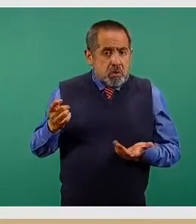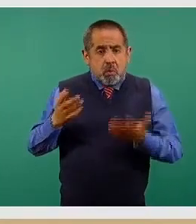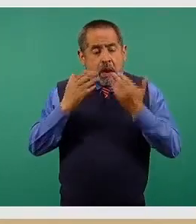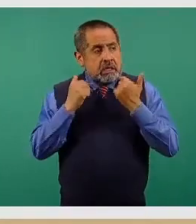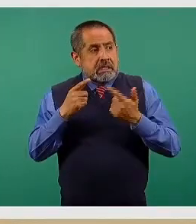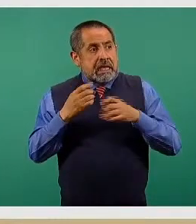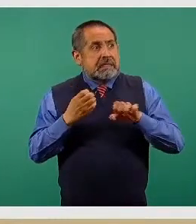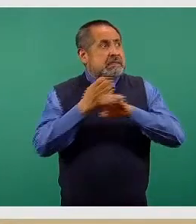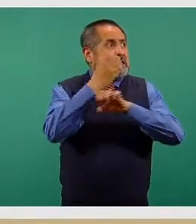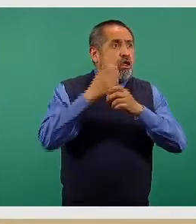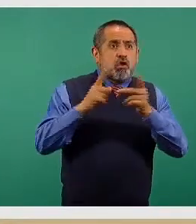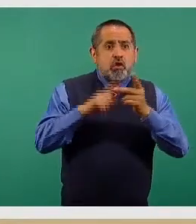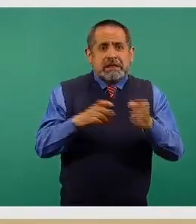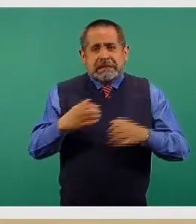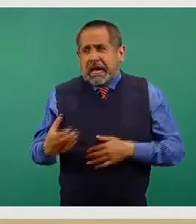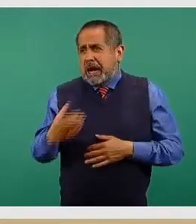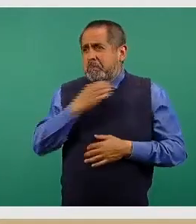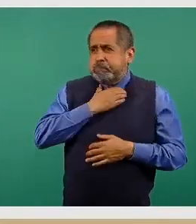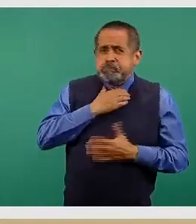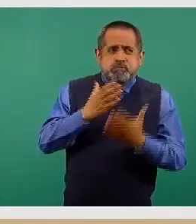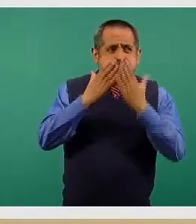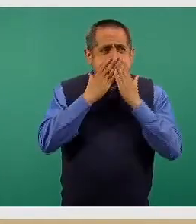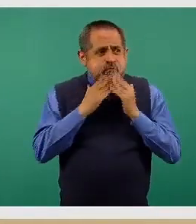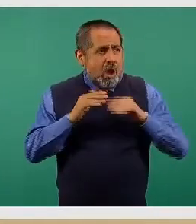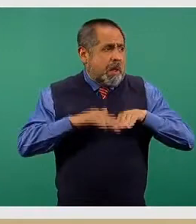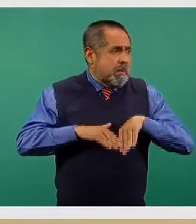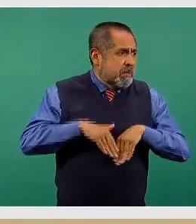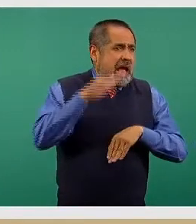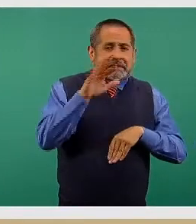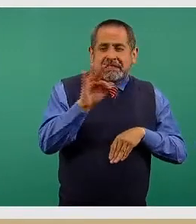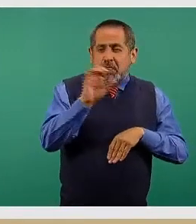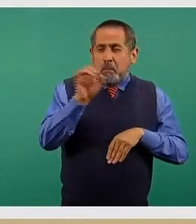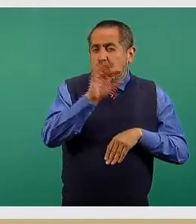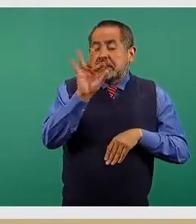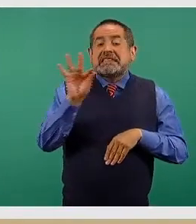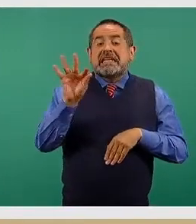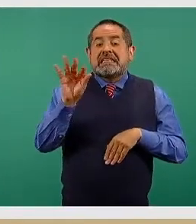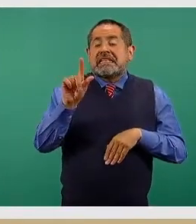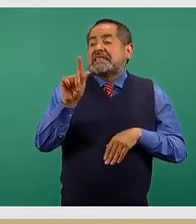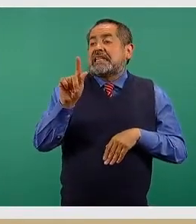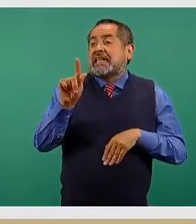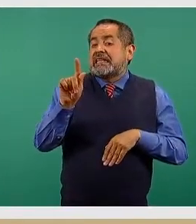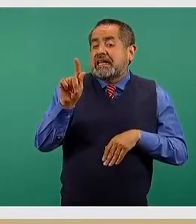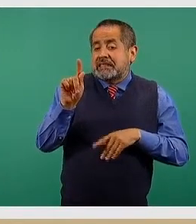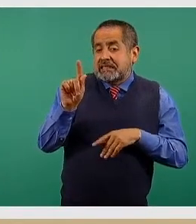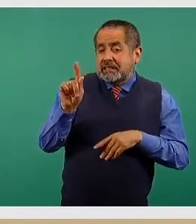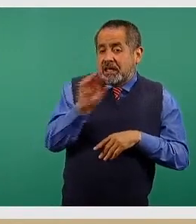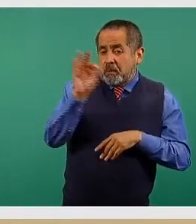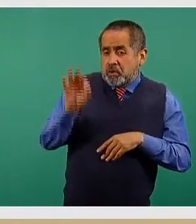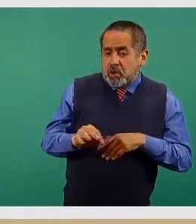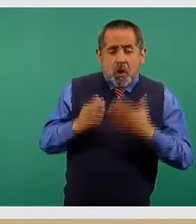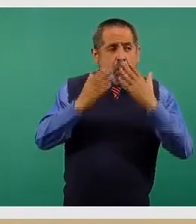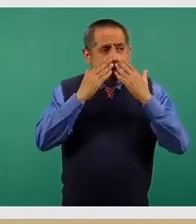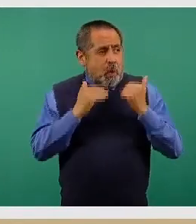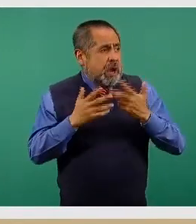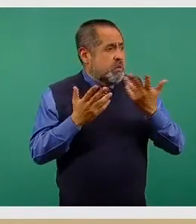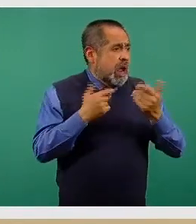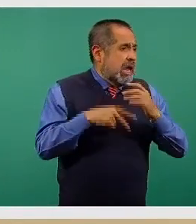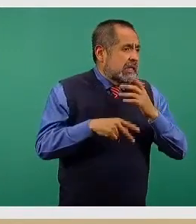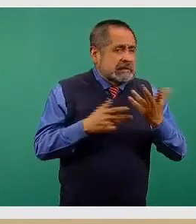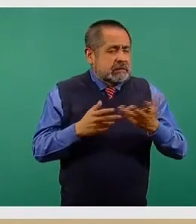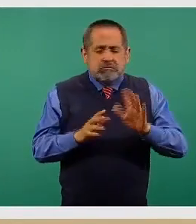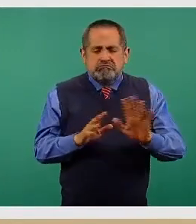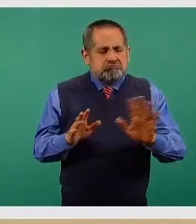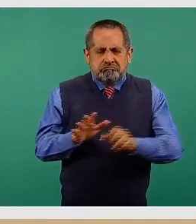entidades tampoco que tengan una ocupación mayor del 70%, tenemos una entidad federativa sin cambios